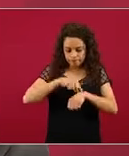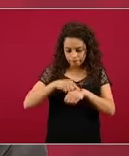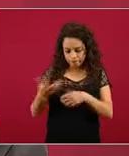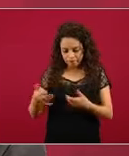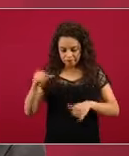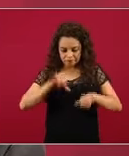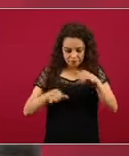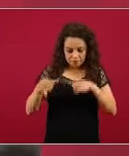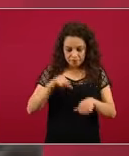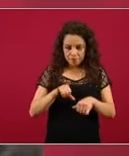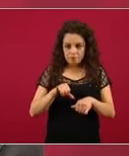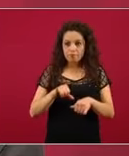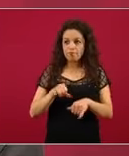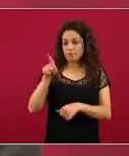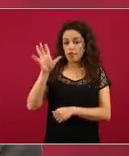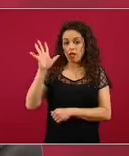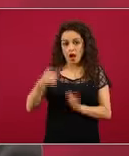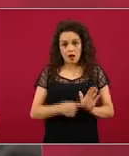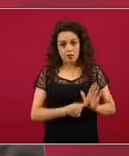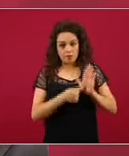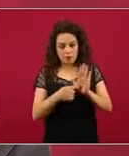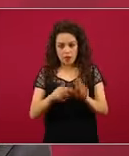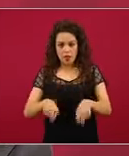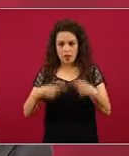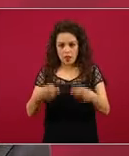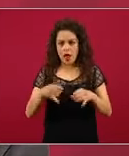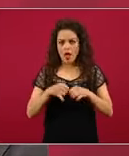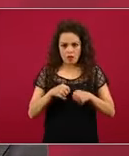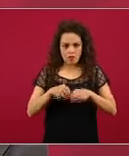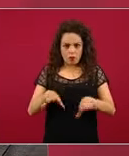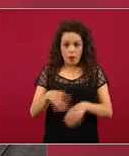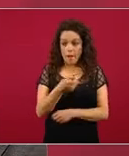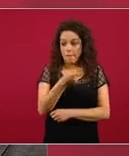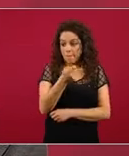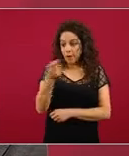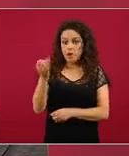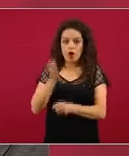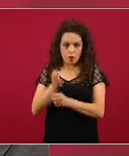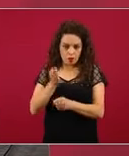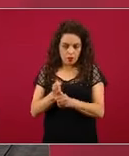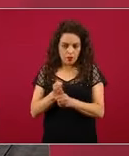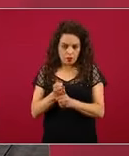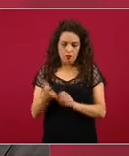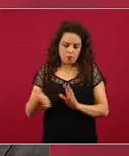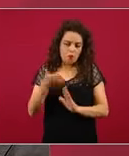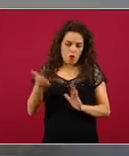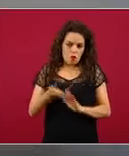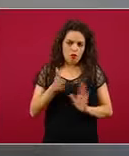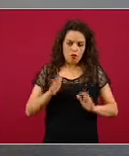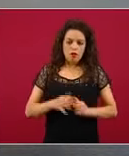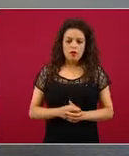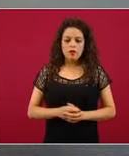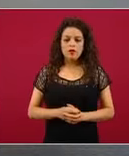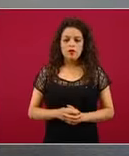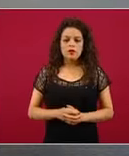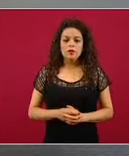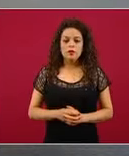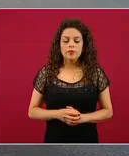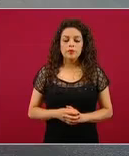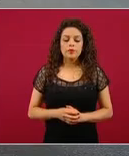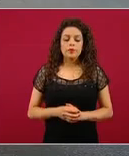cuyos autores ya han presentado información. Son muy poquitos en este momento. Y para